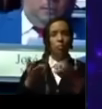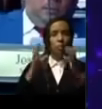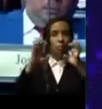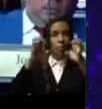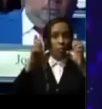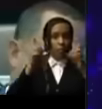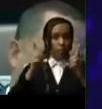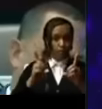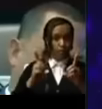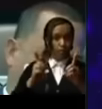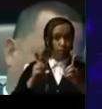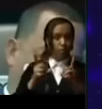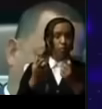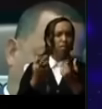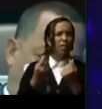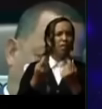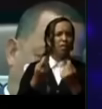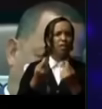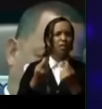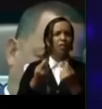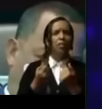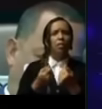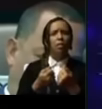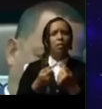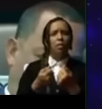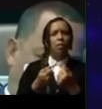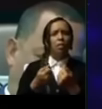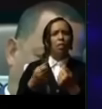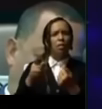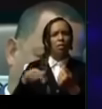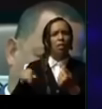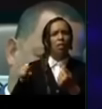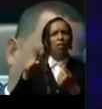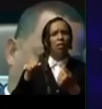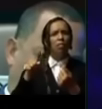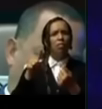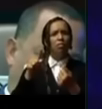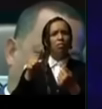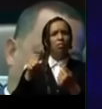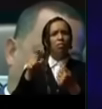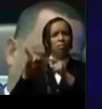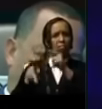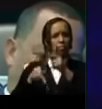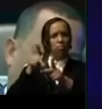dirigentes que se preocupan por ese tema de la educación